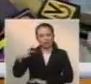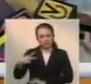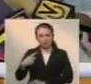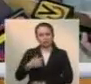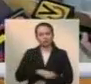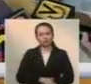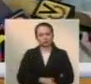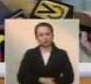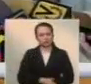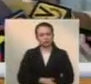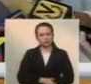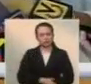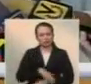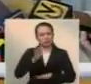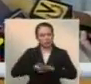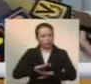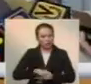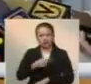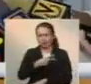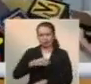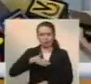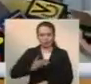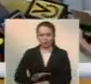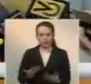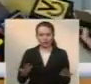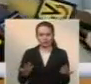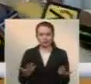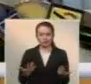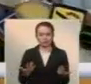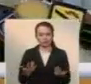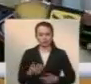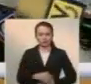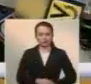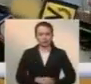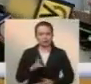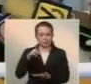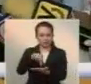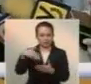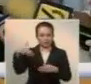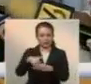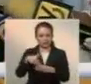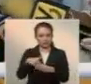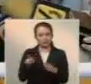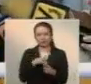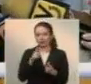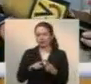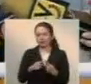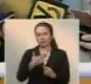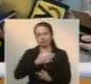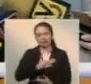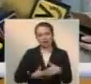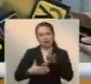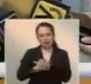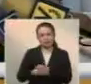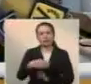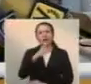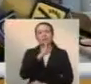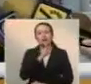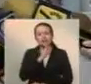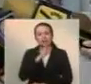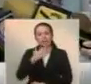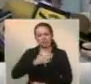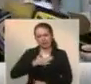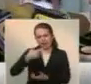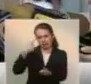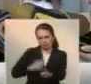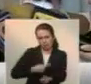elegido. De elegir me lo dejaron, pero es el mundo al revés, he dicho yo. De todas maneras, mis barineses, hermanos, compatriotas